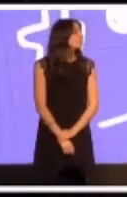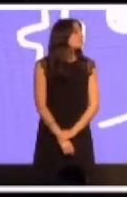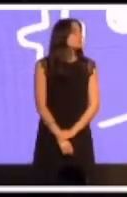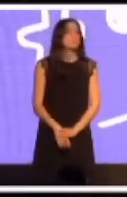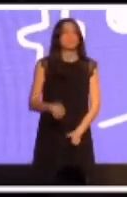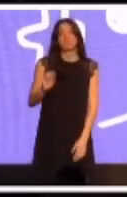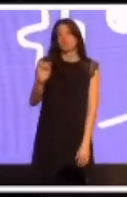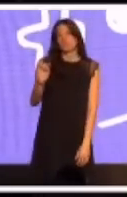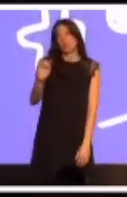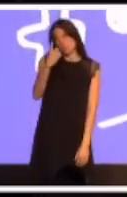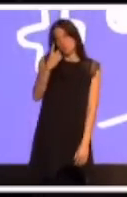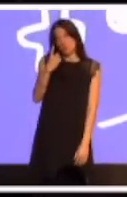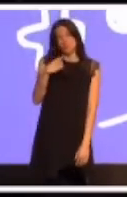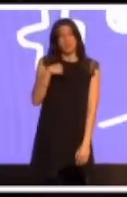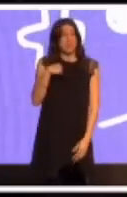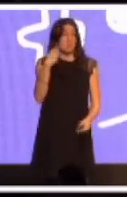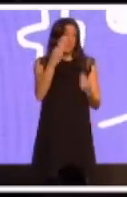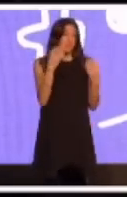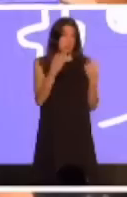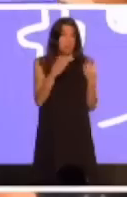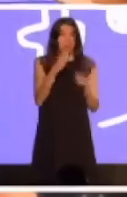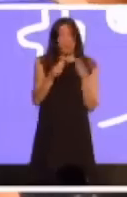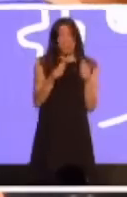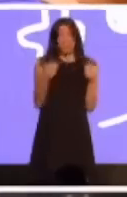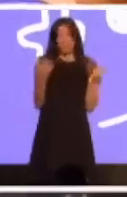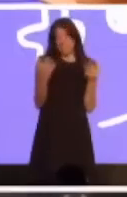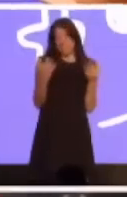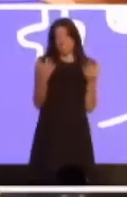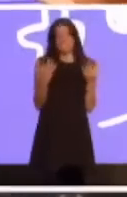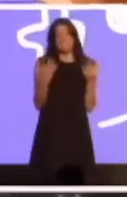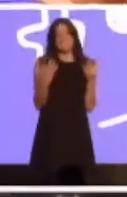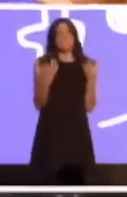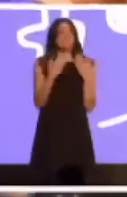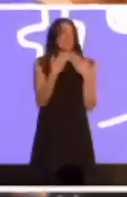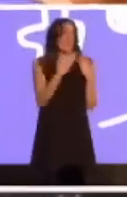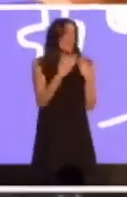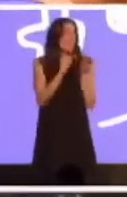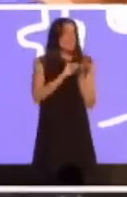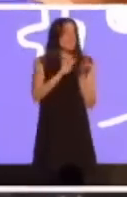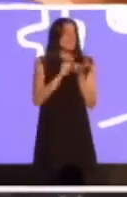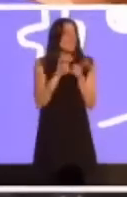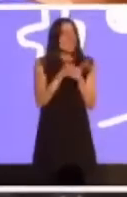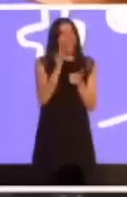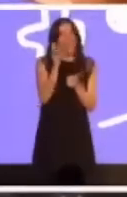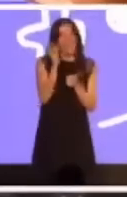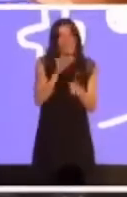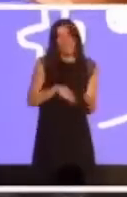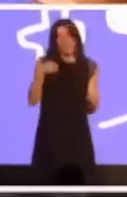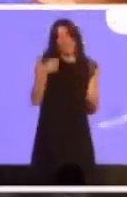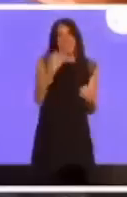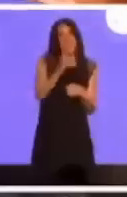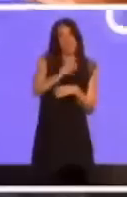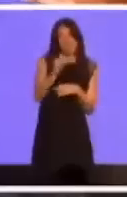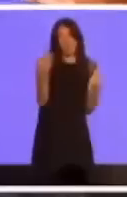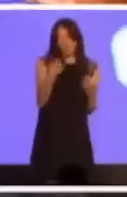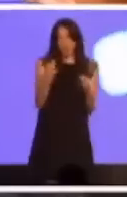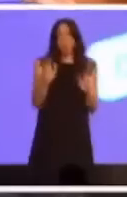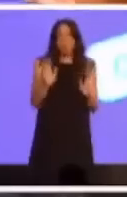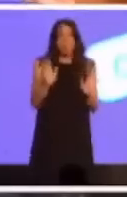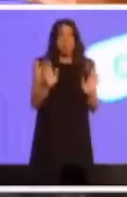Bueno lo primero que yo creo que hay que hacer es agradecer a nuestra secretaria general que ha tenido que salir pero